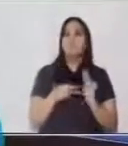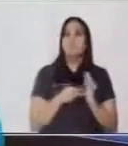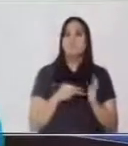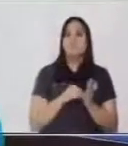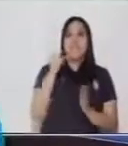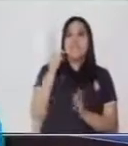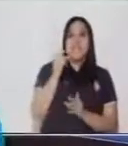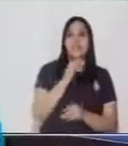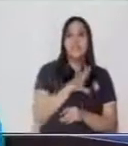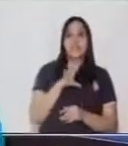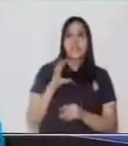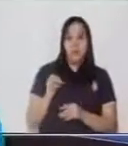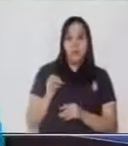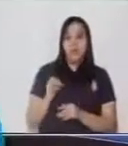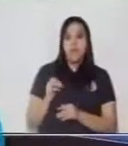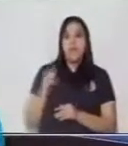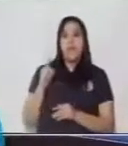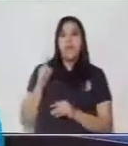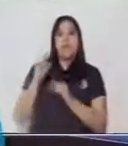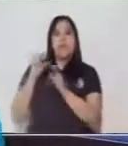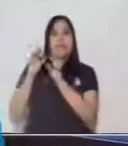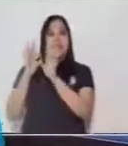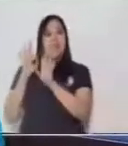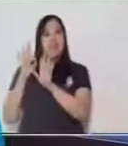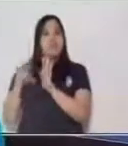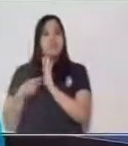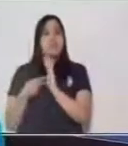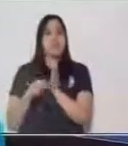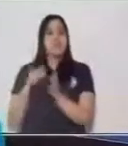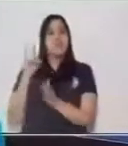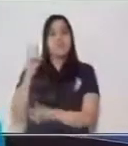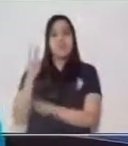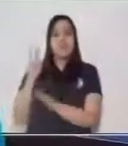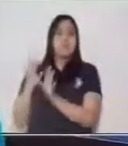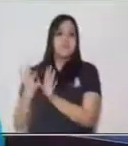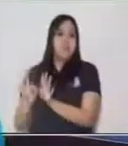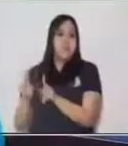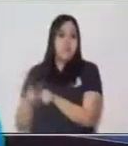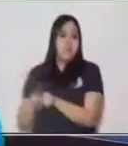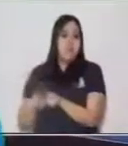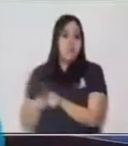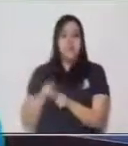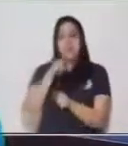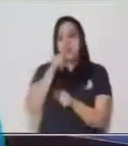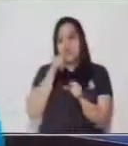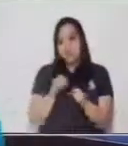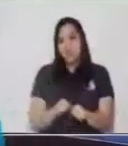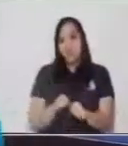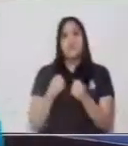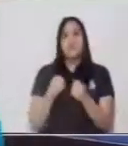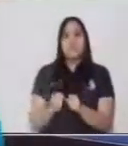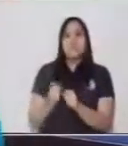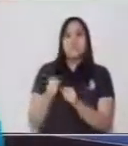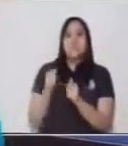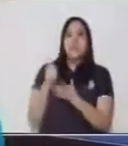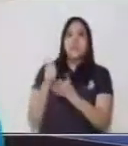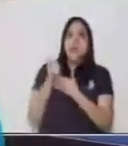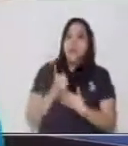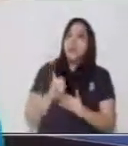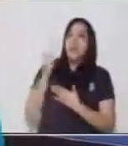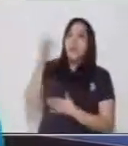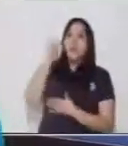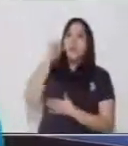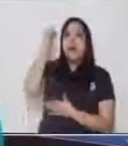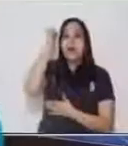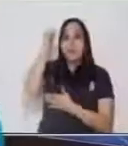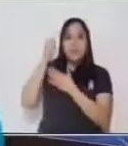Y el valor relativo de 8 en las unidades es 8. Esto lo puedes hacer con ayuda de algún adulto en casa para